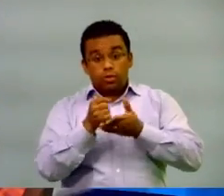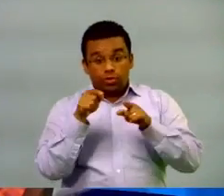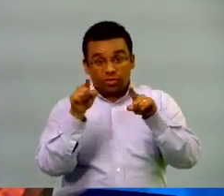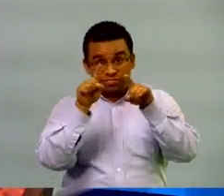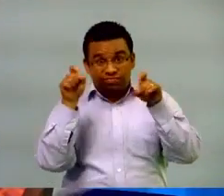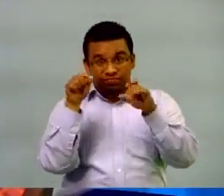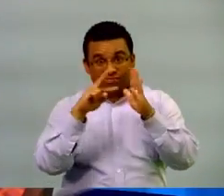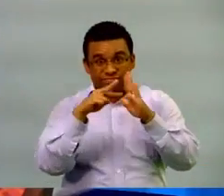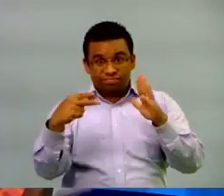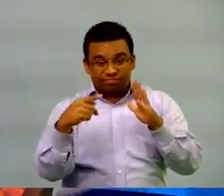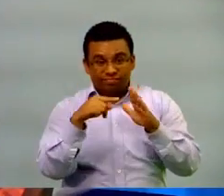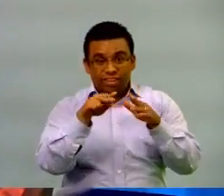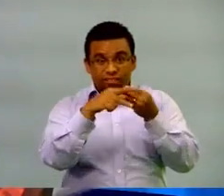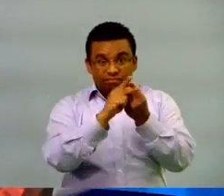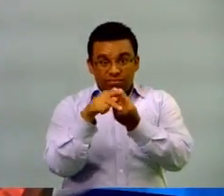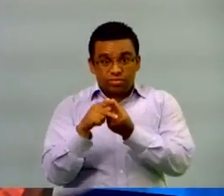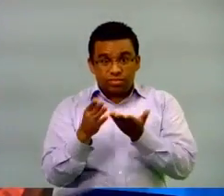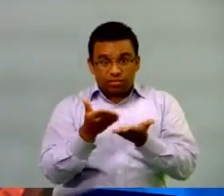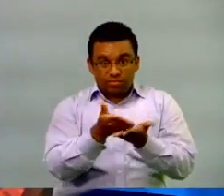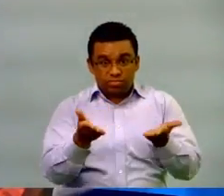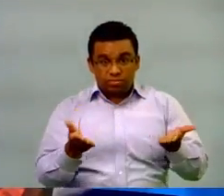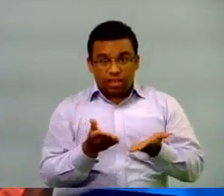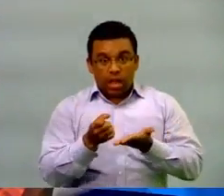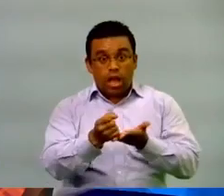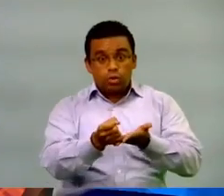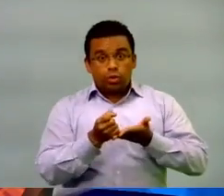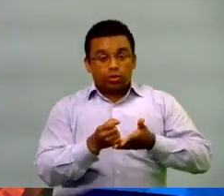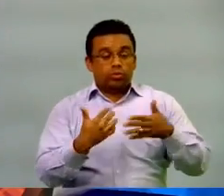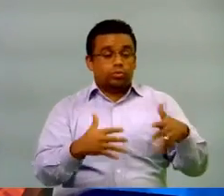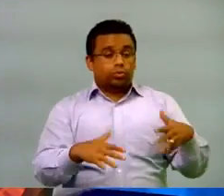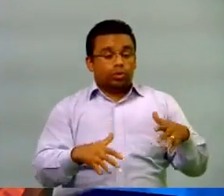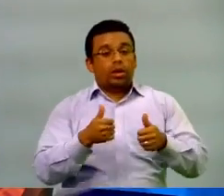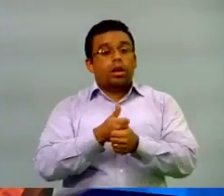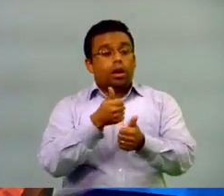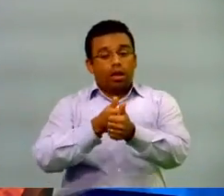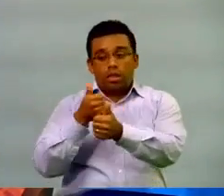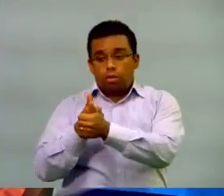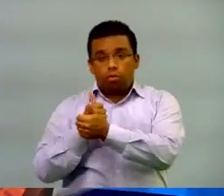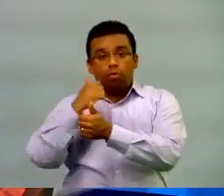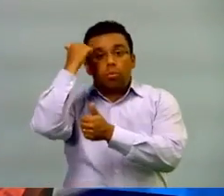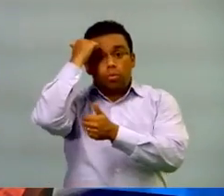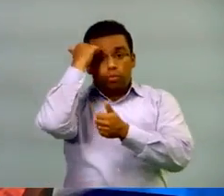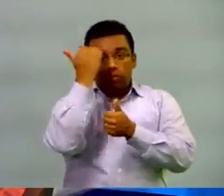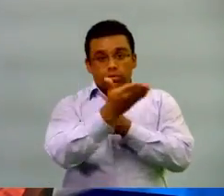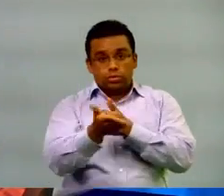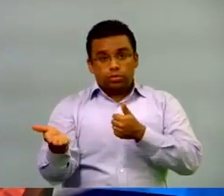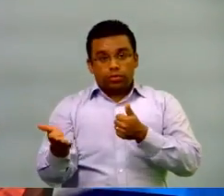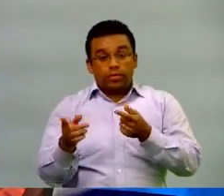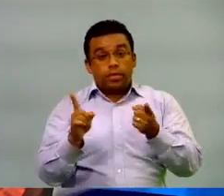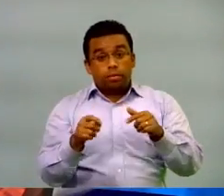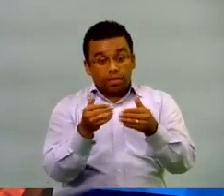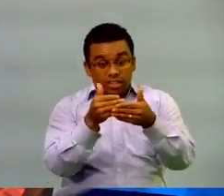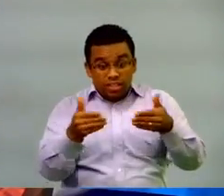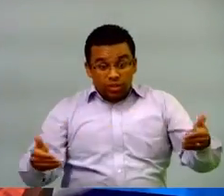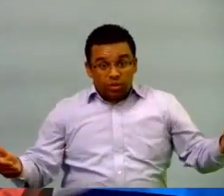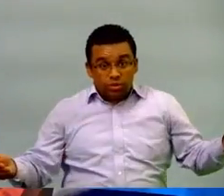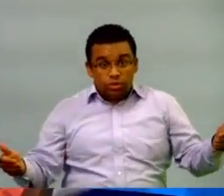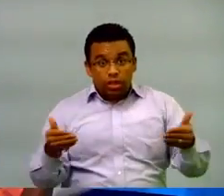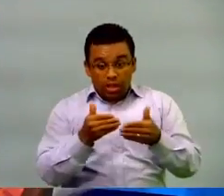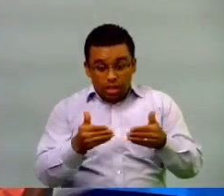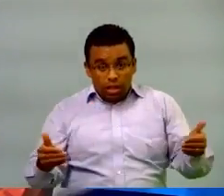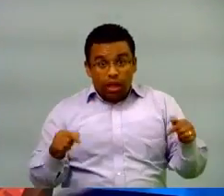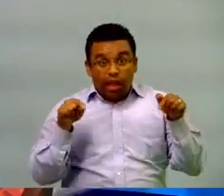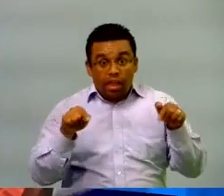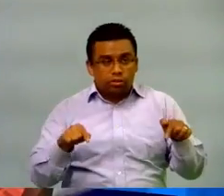agradables a cada uno de nuestros educandos. Nuestros niños deben de ser los que se deben de gozar, se deben